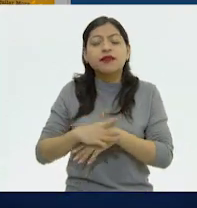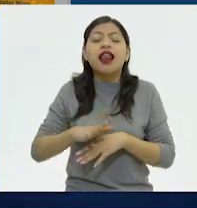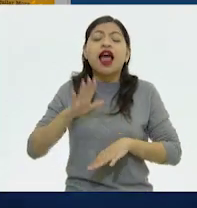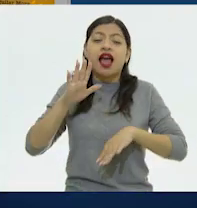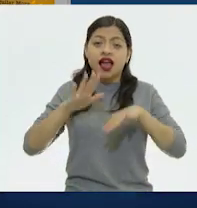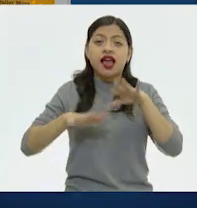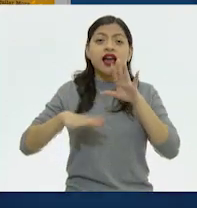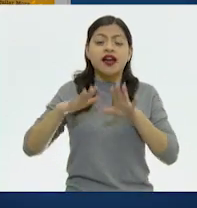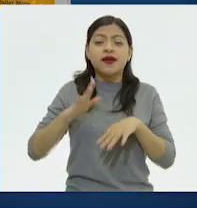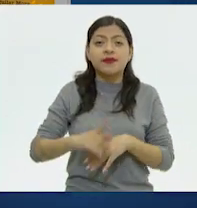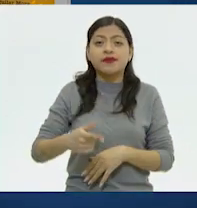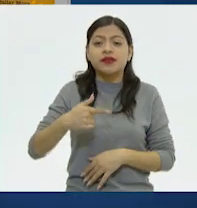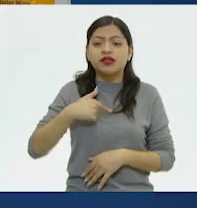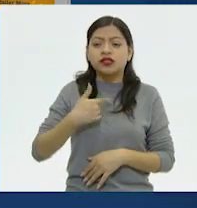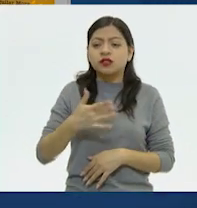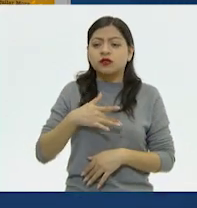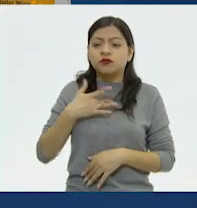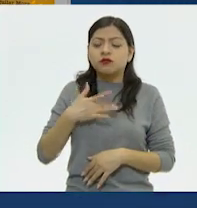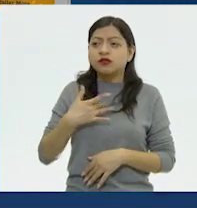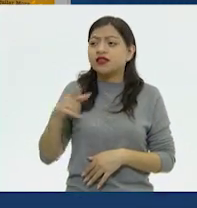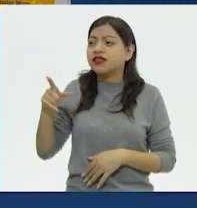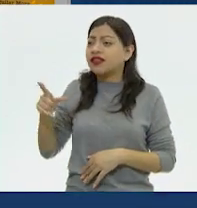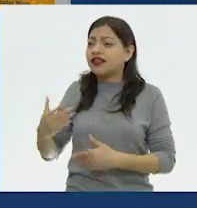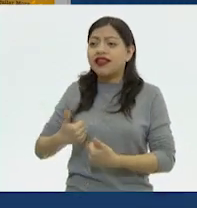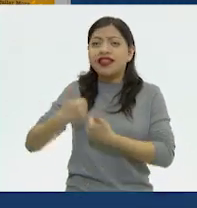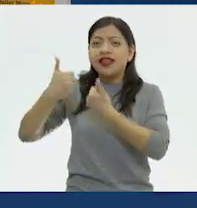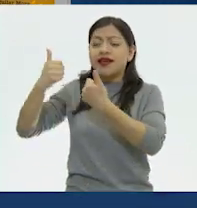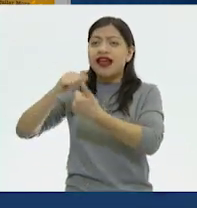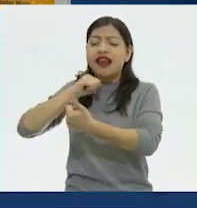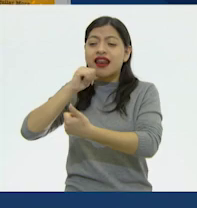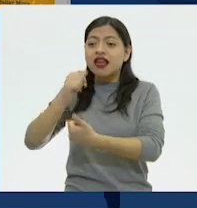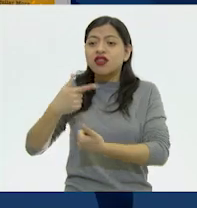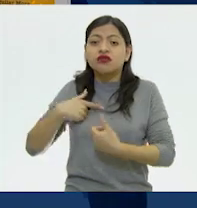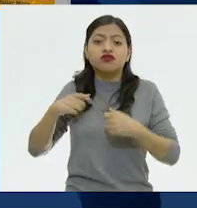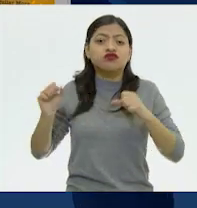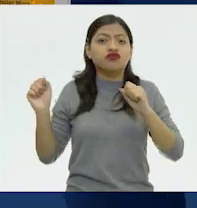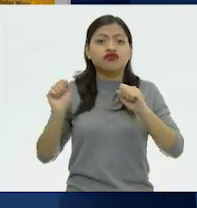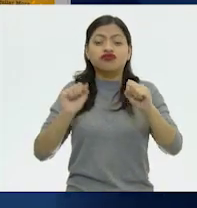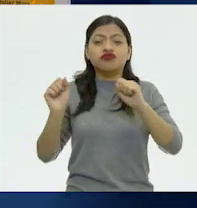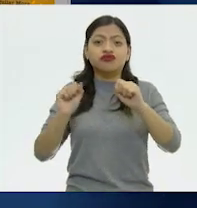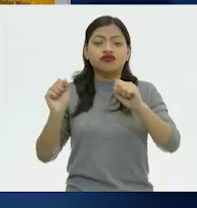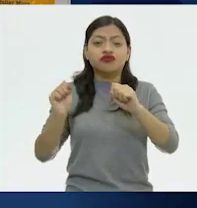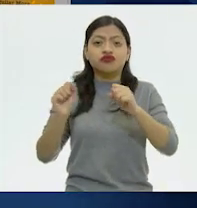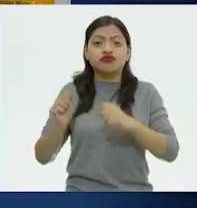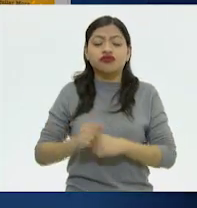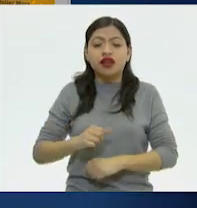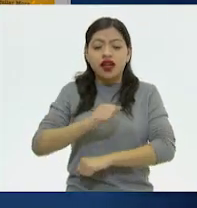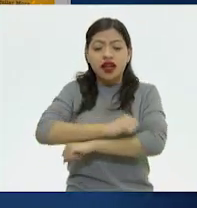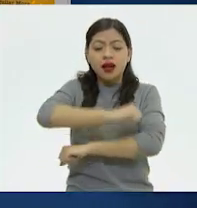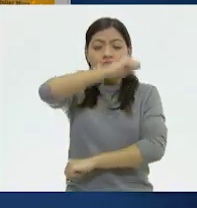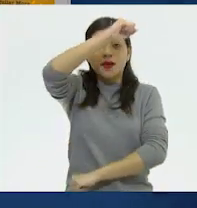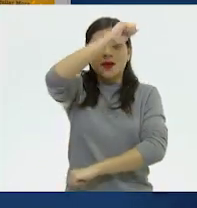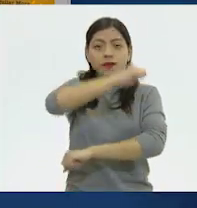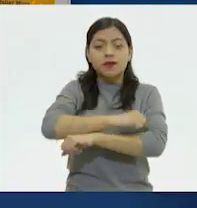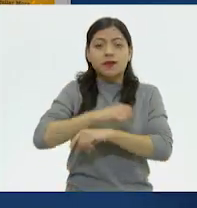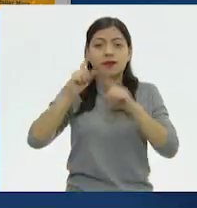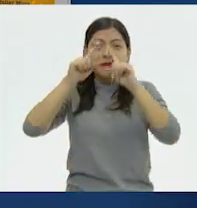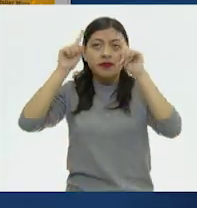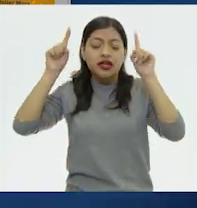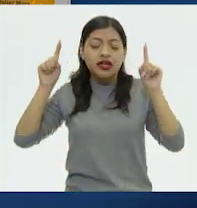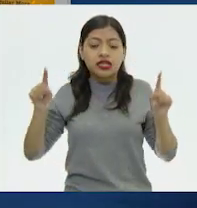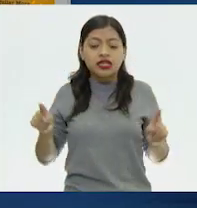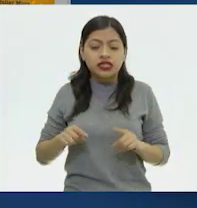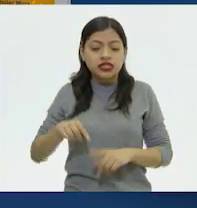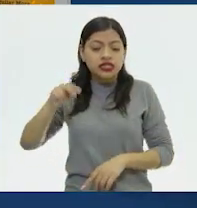que, temerosa de que se lo hubieran llevado, me levantaba corriendo y me trepaba en la ventana. Era